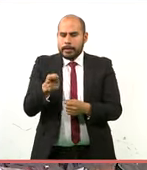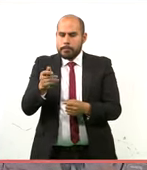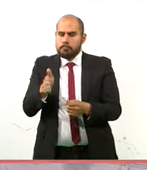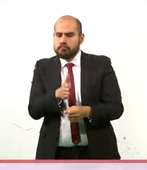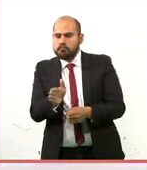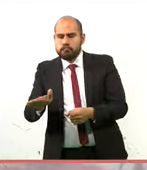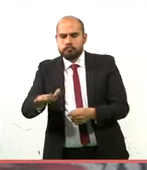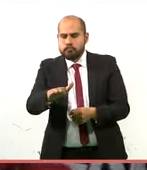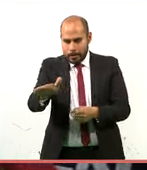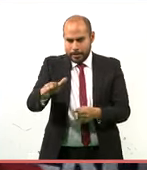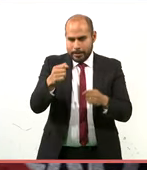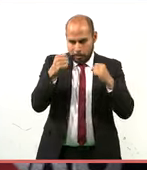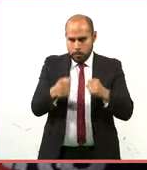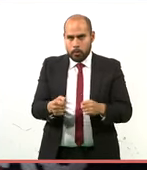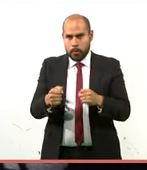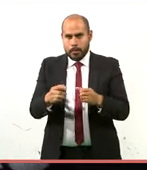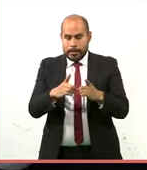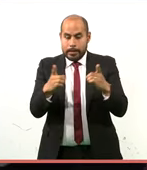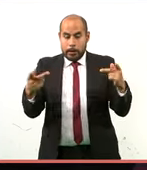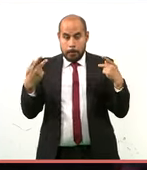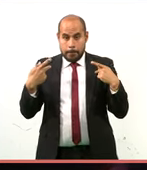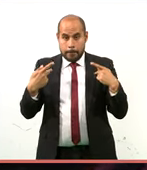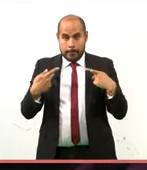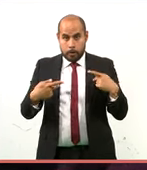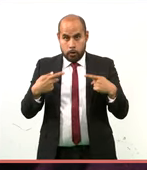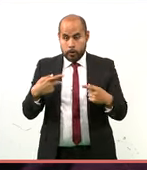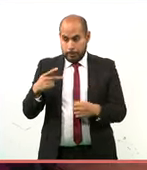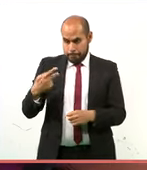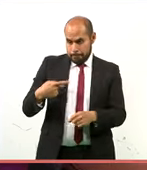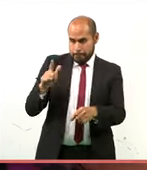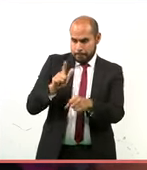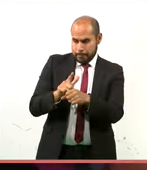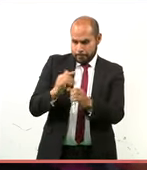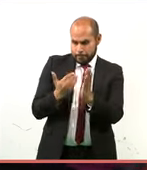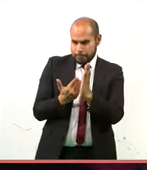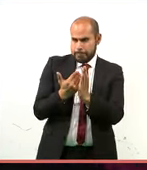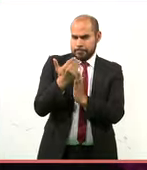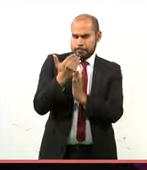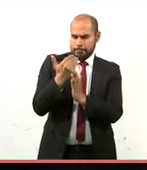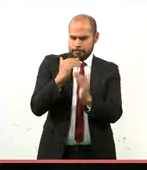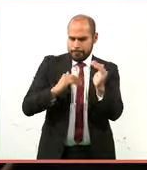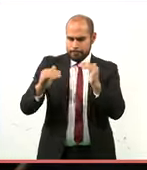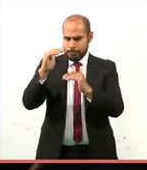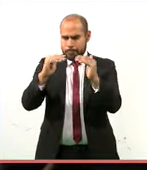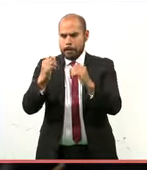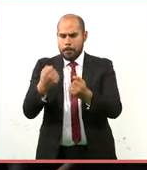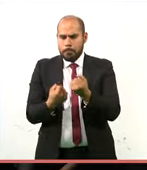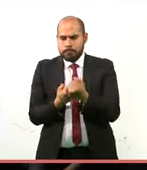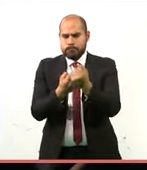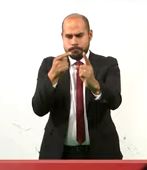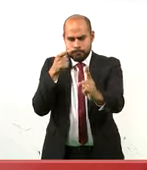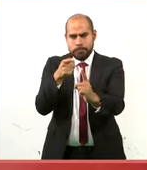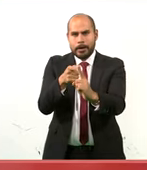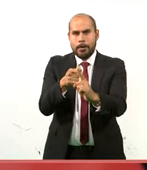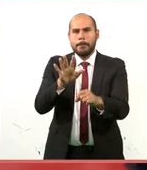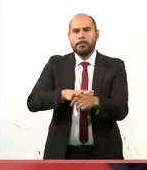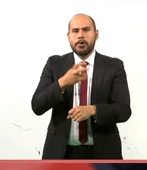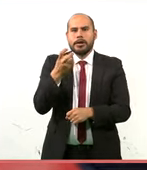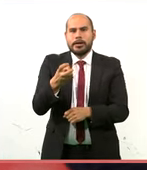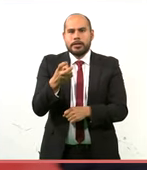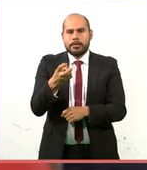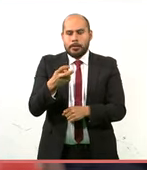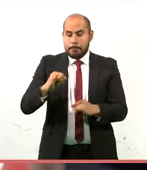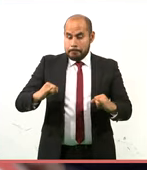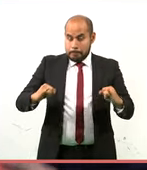Sendero Seguro. El desarrollo de personal es fundamental para el crecimiento y sostenibilidad de nuestra misión. Es por ello que